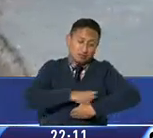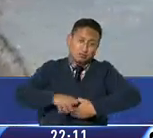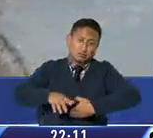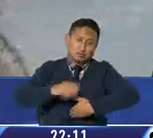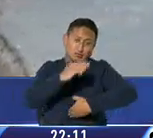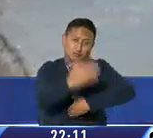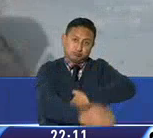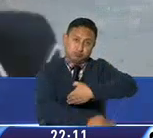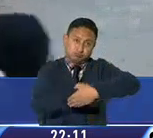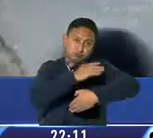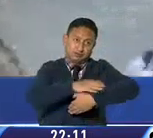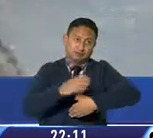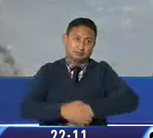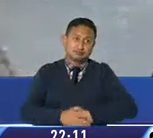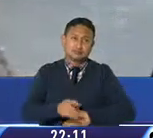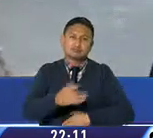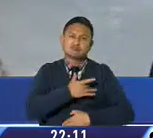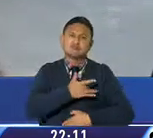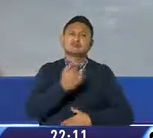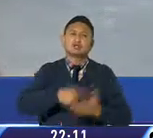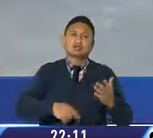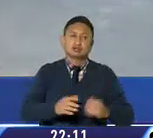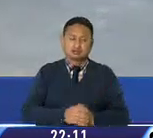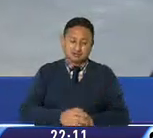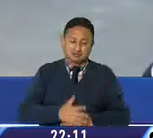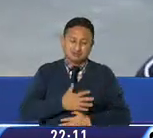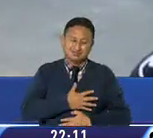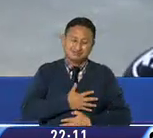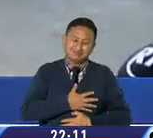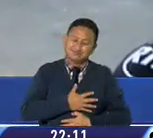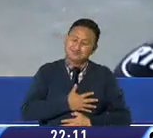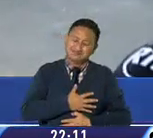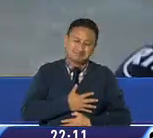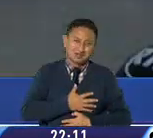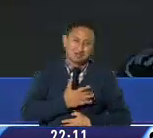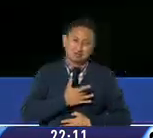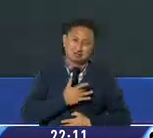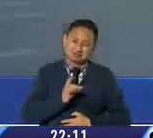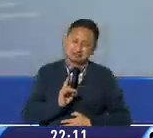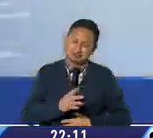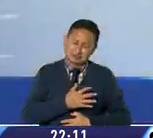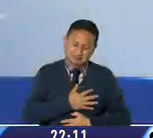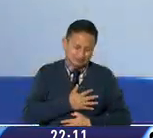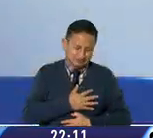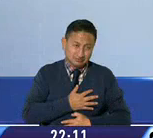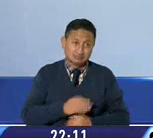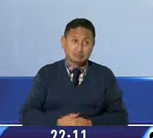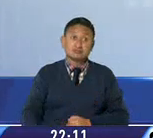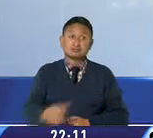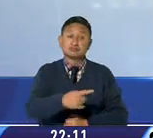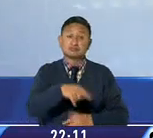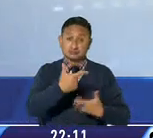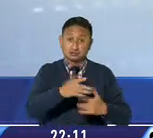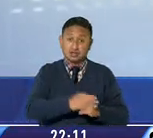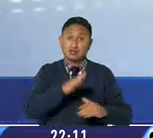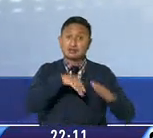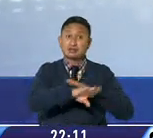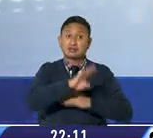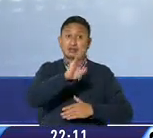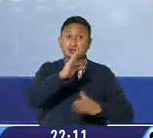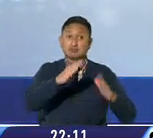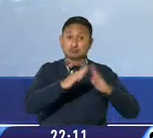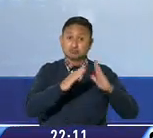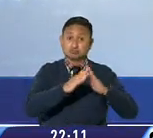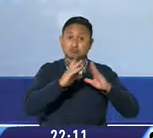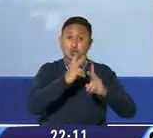sábana limpia. ¿Qué sintió usted? Pena, un remordimiento en el corazón. Pero este es el momento en que ya lo habían ingresado a la casa para